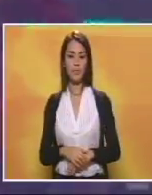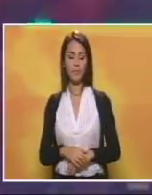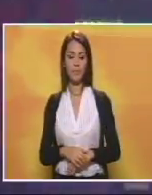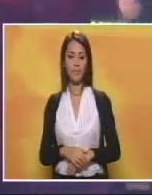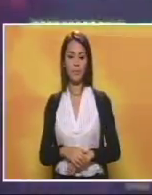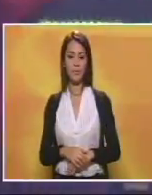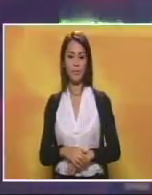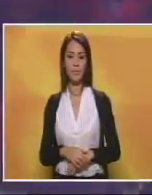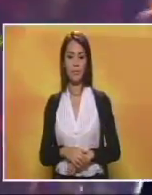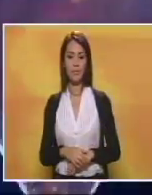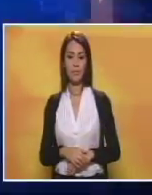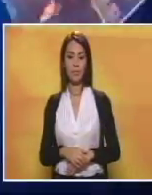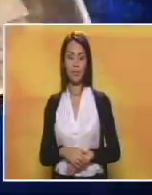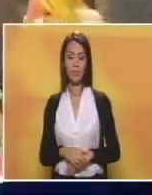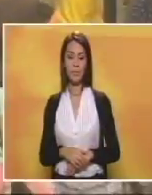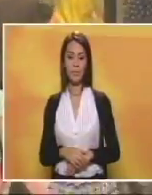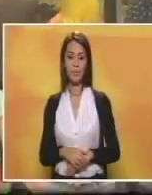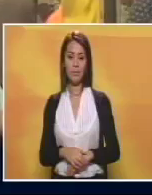K-pop.